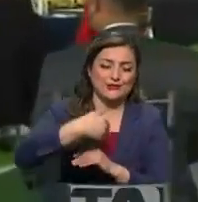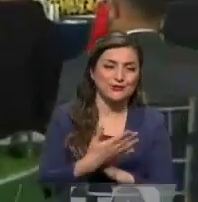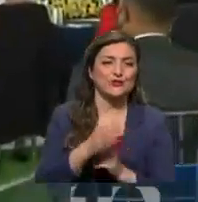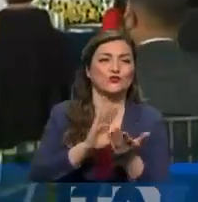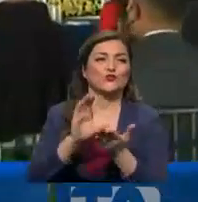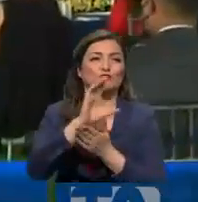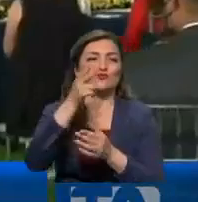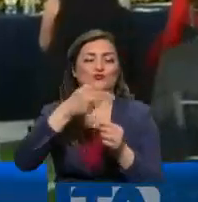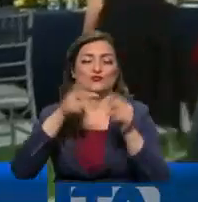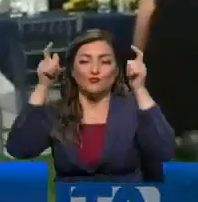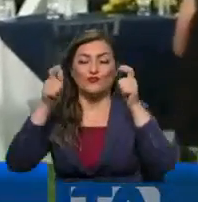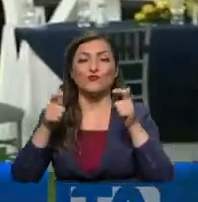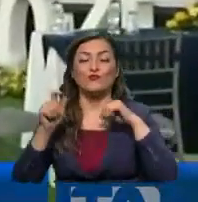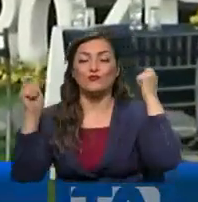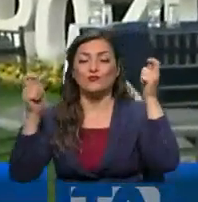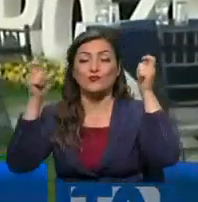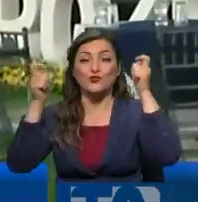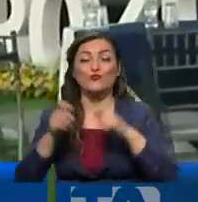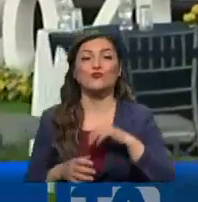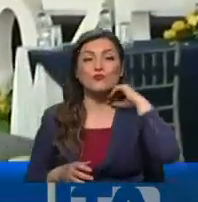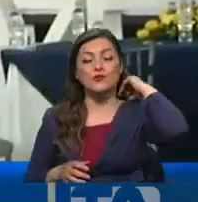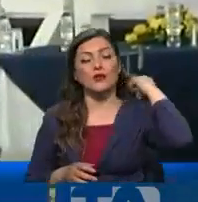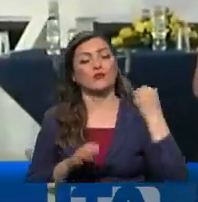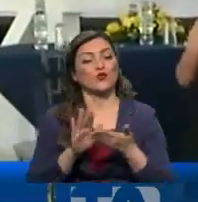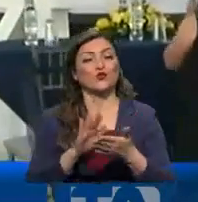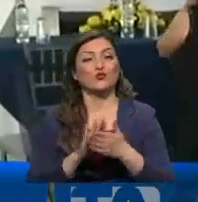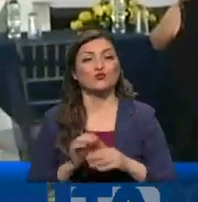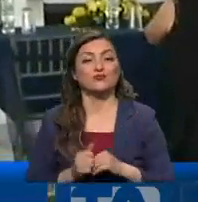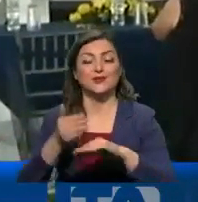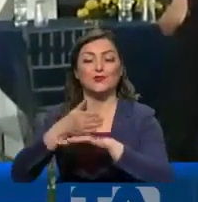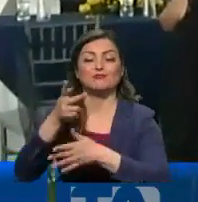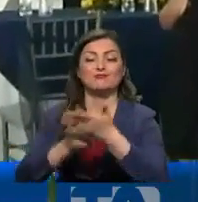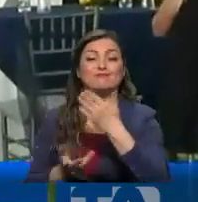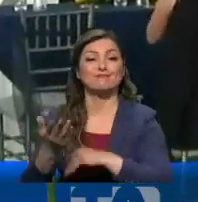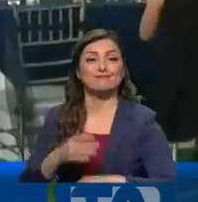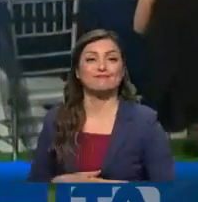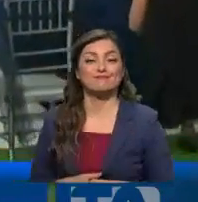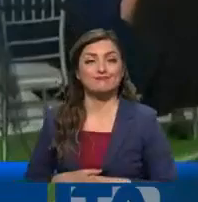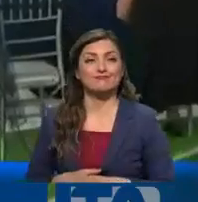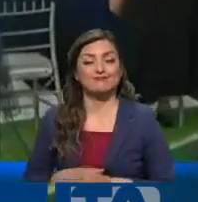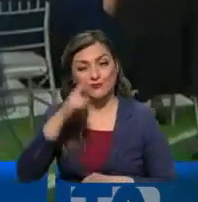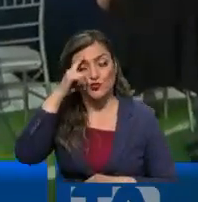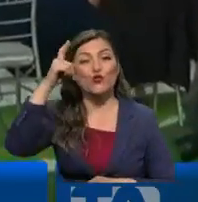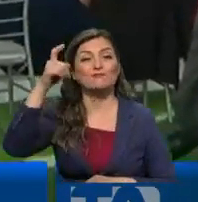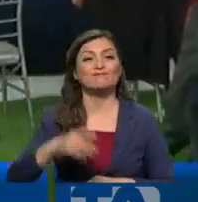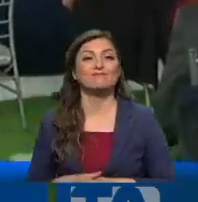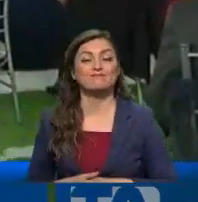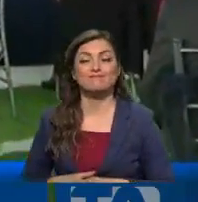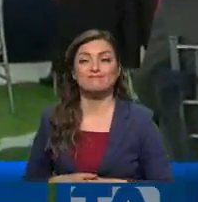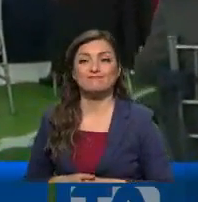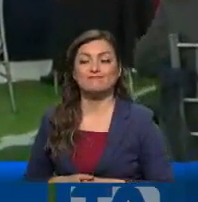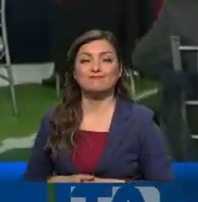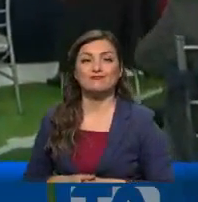al colegio a celebrar. Perdón, María Emilia, disculpa que te interrumpa. ¿Qué viene después? ¿Qué viene? ¿Cuáles son tus sueños? La verdad es